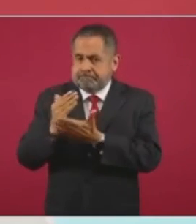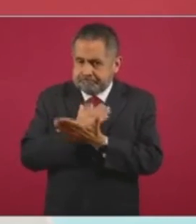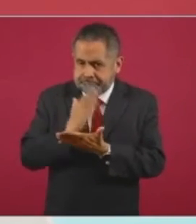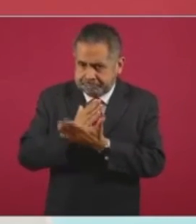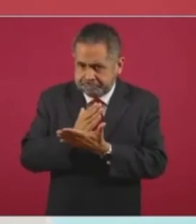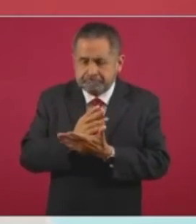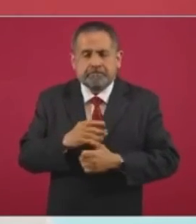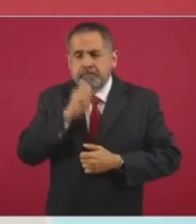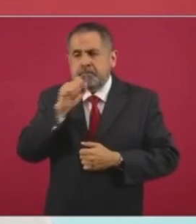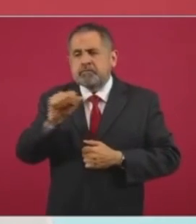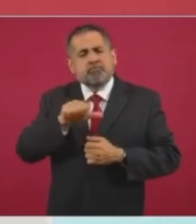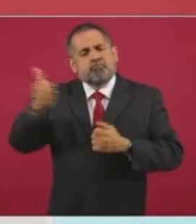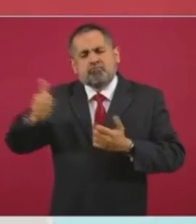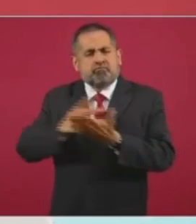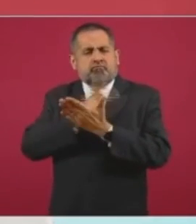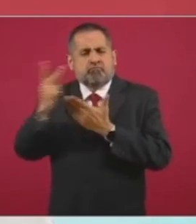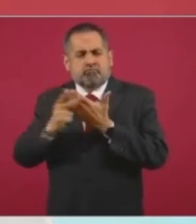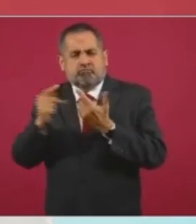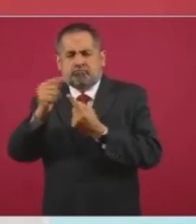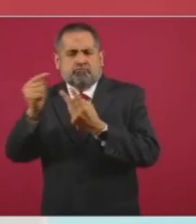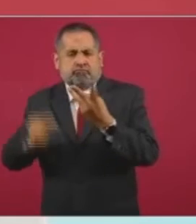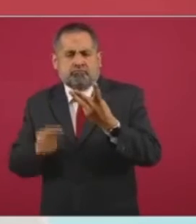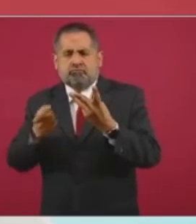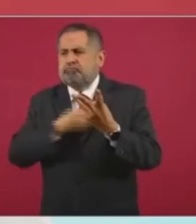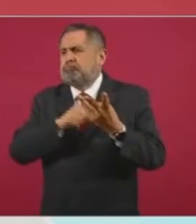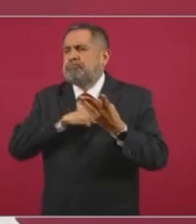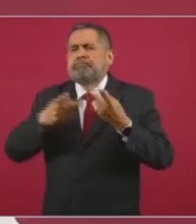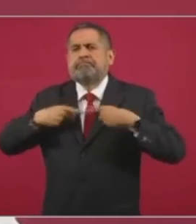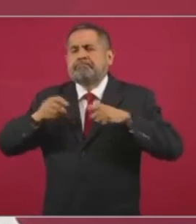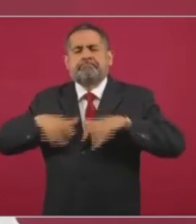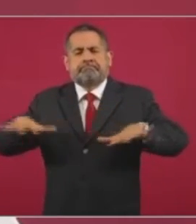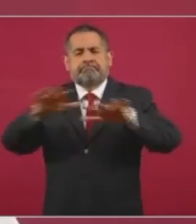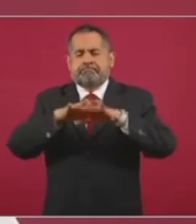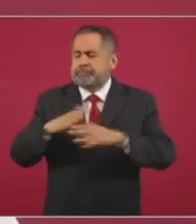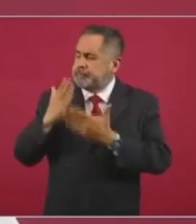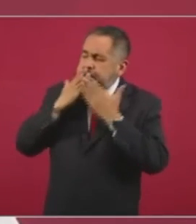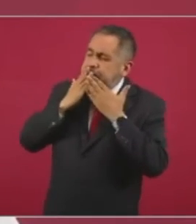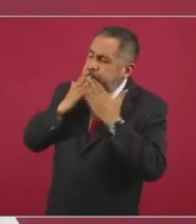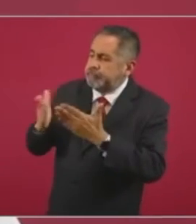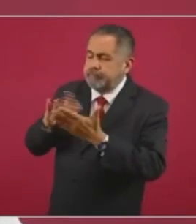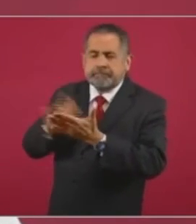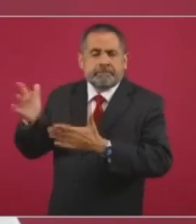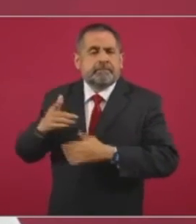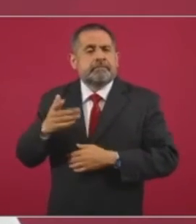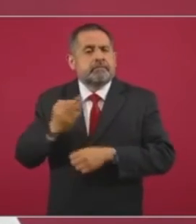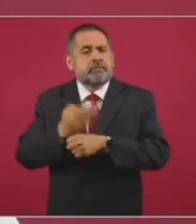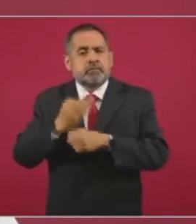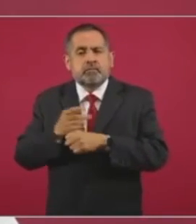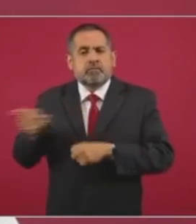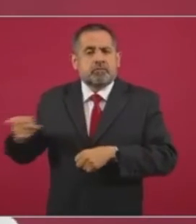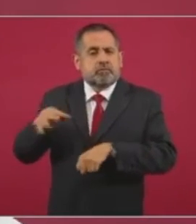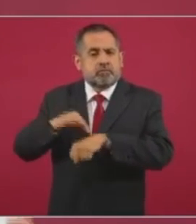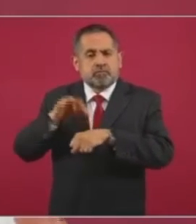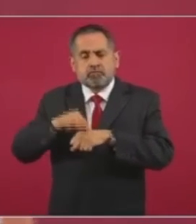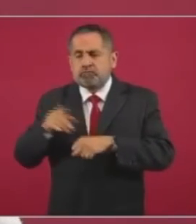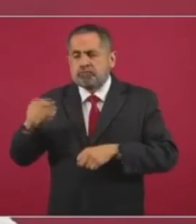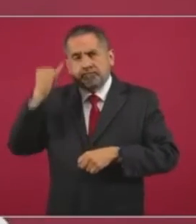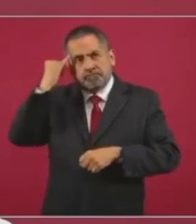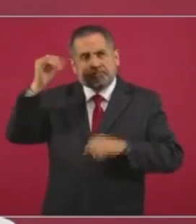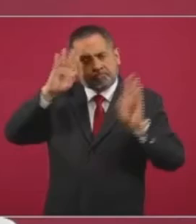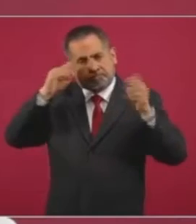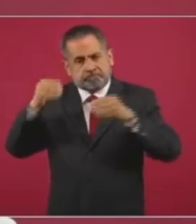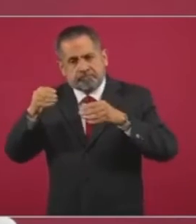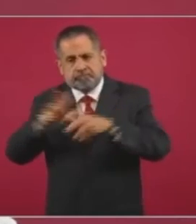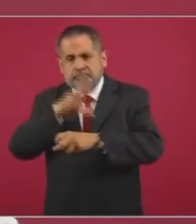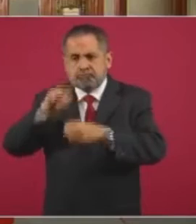los programas de prevención de la salud pública. Y le agradecemos por ello a la doctora el enfoque y la